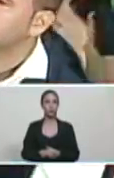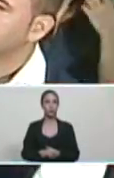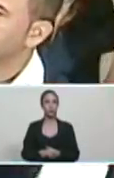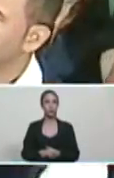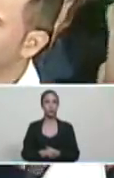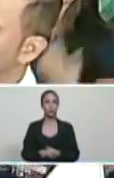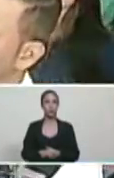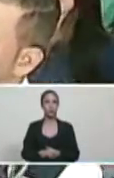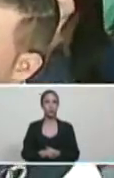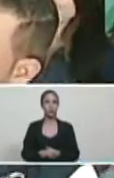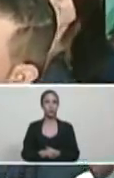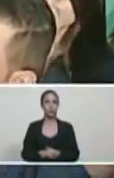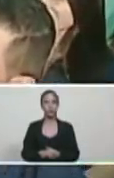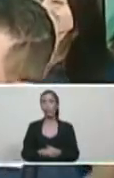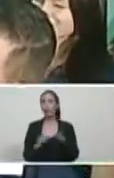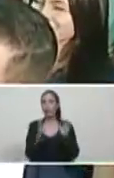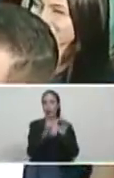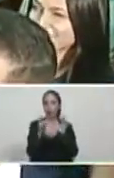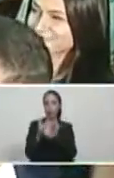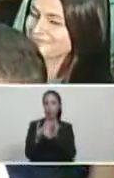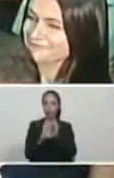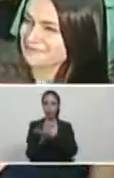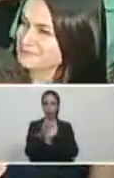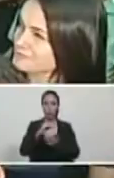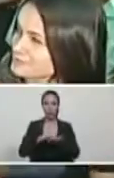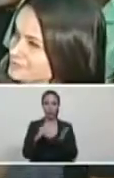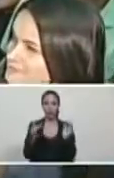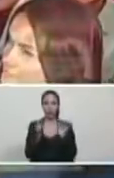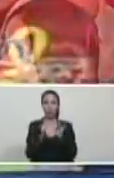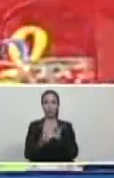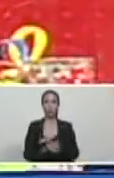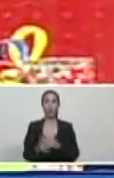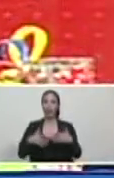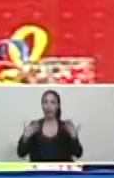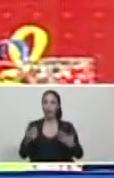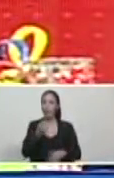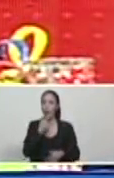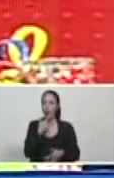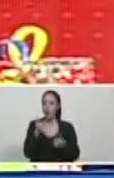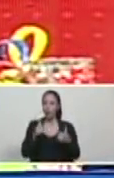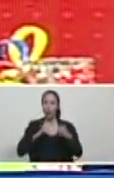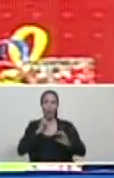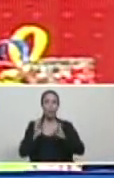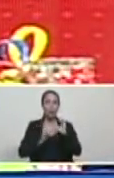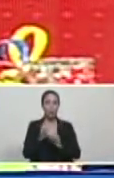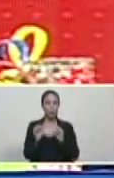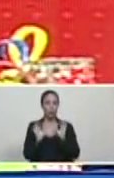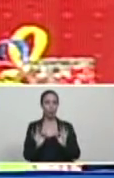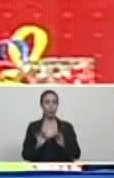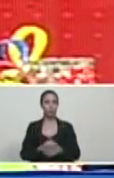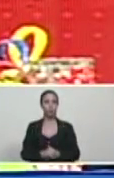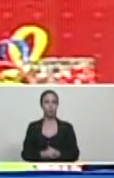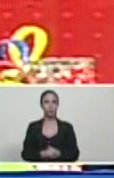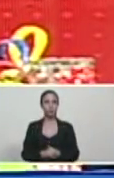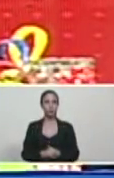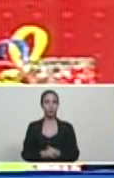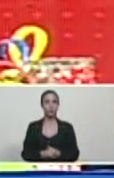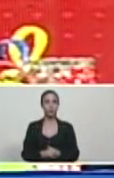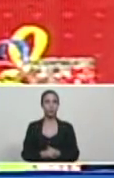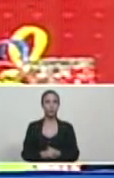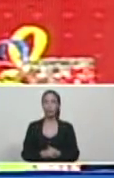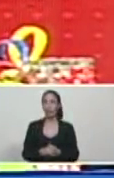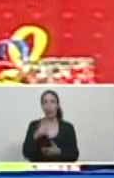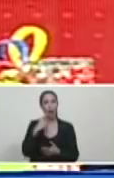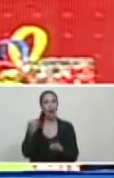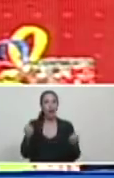Bueno, yo quiero hacer dos pases, ¿no? Este acto de verdad está bonito, emocionante. Y además en este